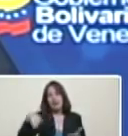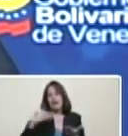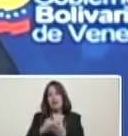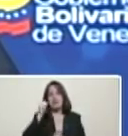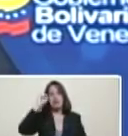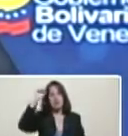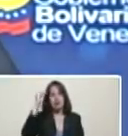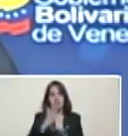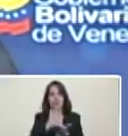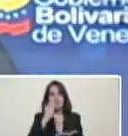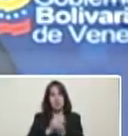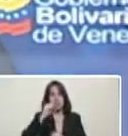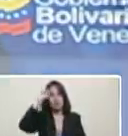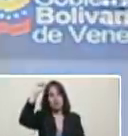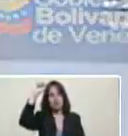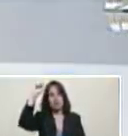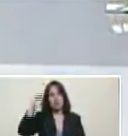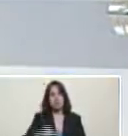la victoria siempre!